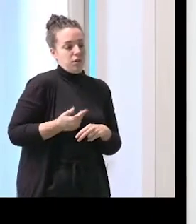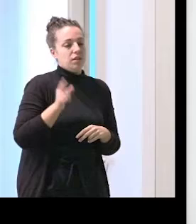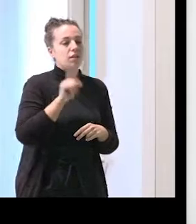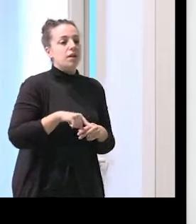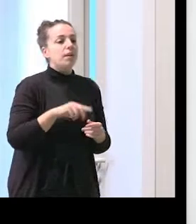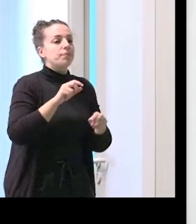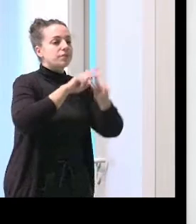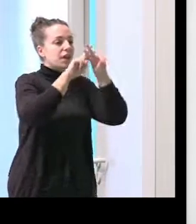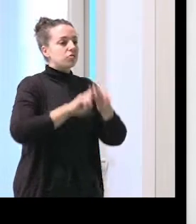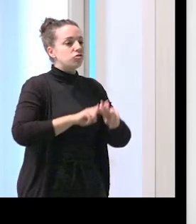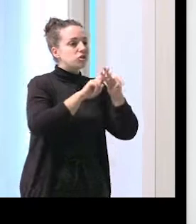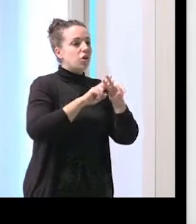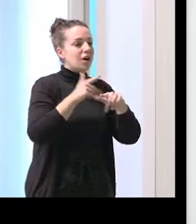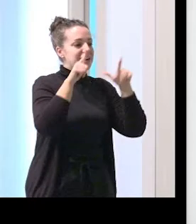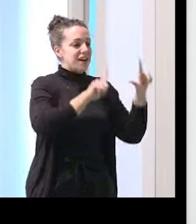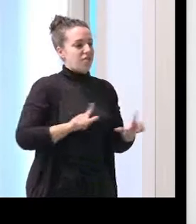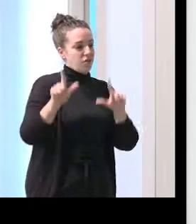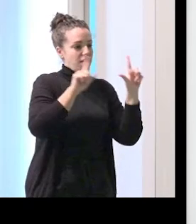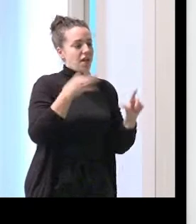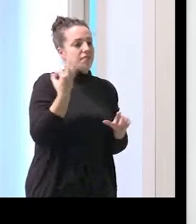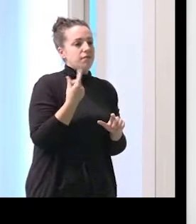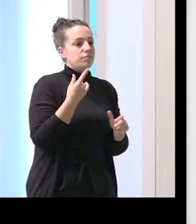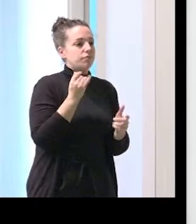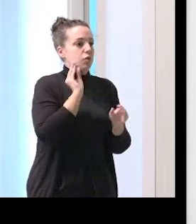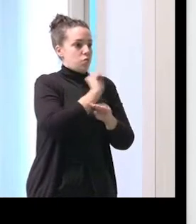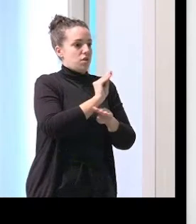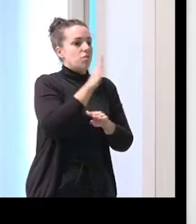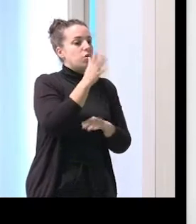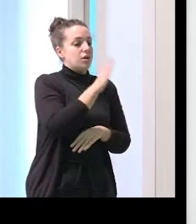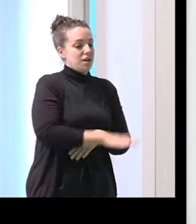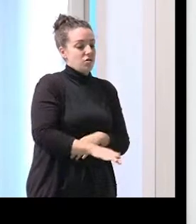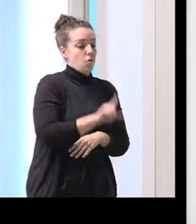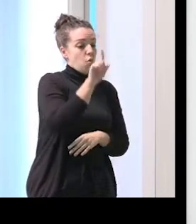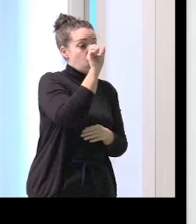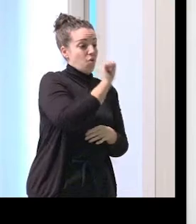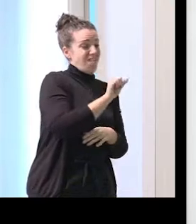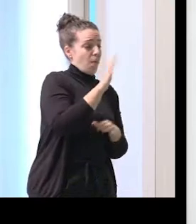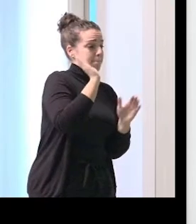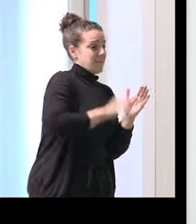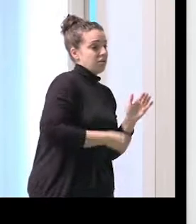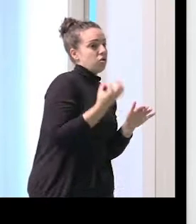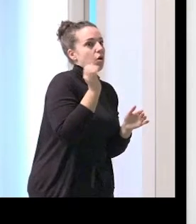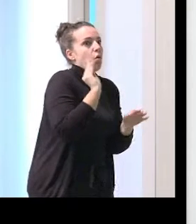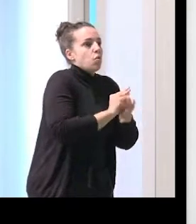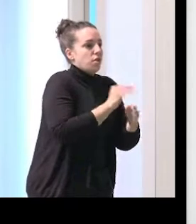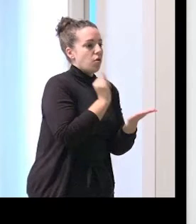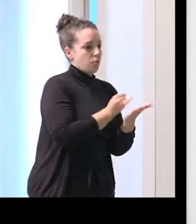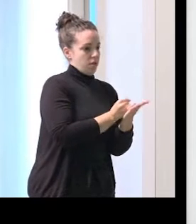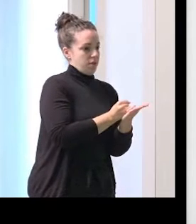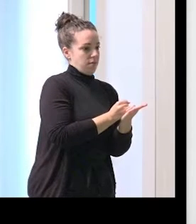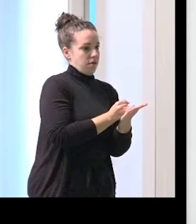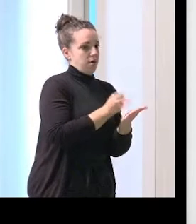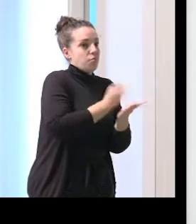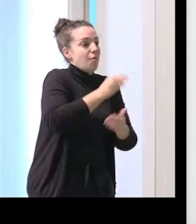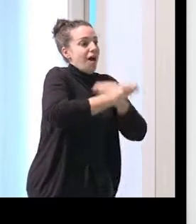diagnóstico radiológico. Hay que ser prudentes en la edad infantil, sobre todo en el niño por menor de un año. ¿Qué pruebas hacer? La prueba hay que hacerla cuando te va a